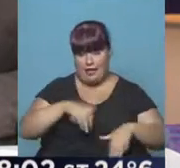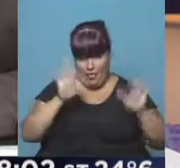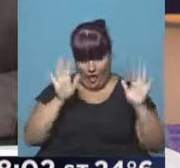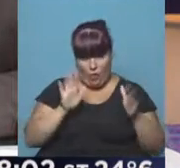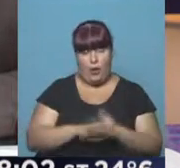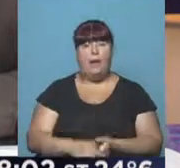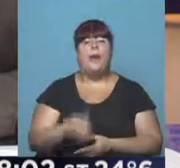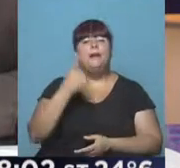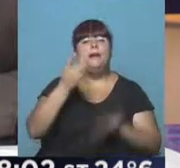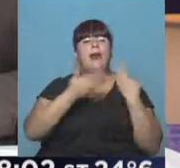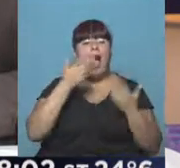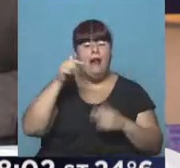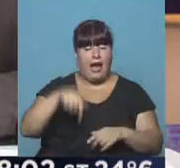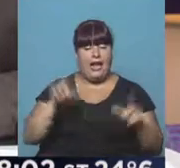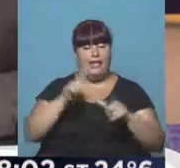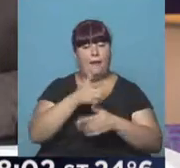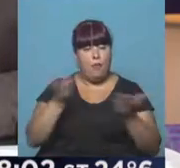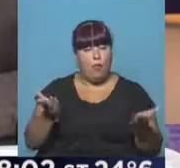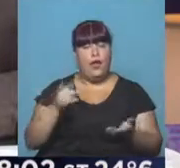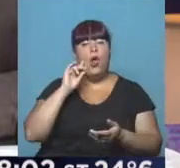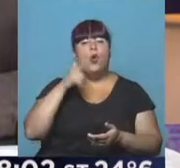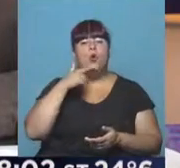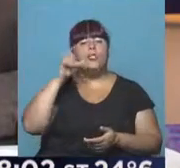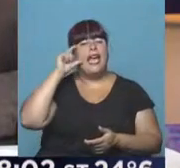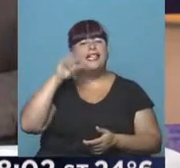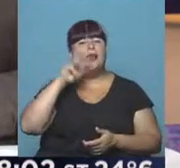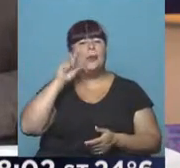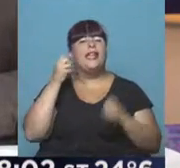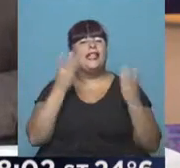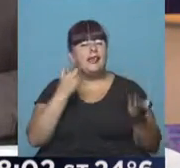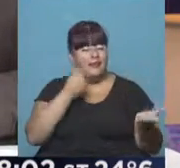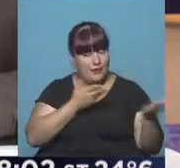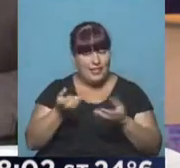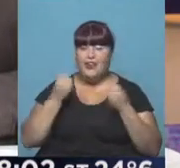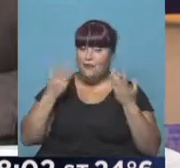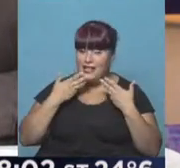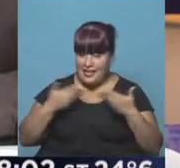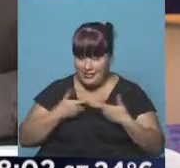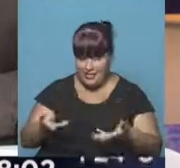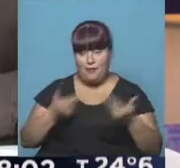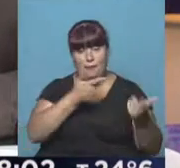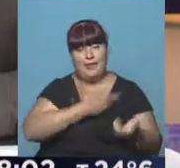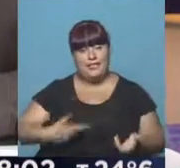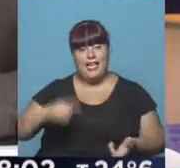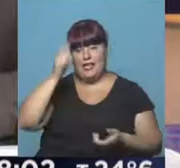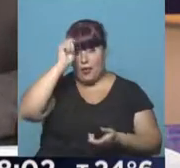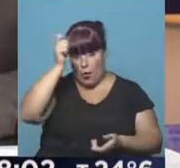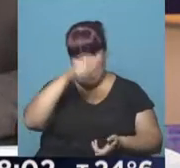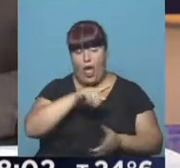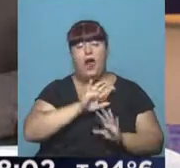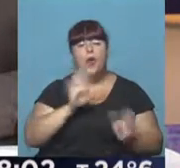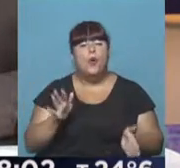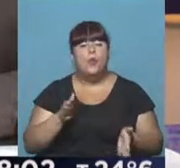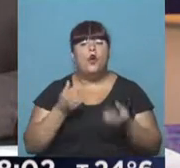primeras palabras aquí en la televisión pública les miguelete ver cómo va muy bien el presidente de la sociedad rural bueno